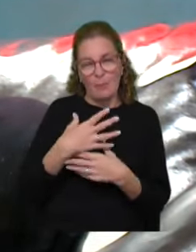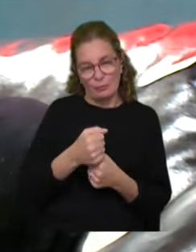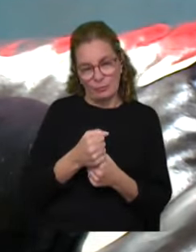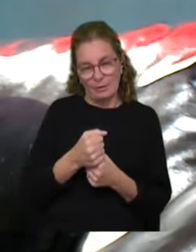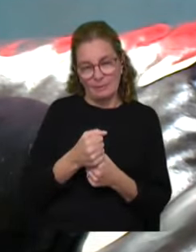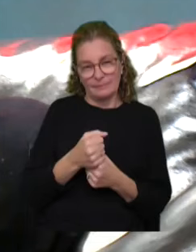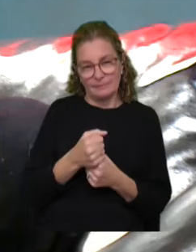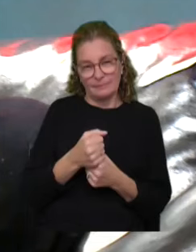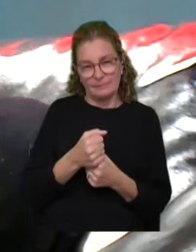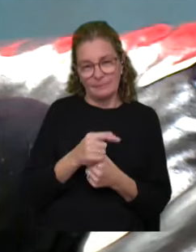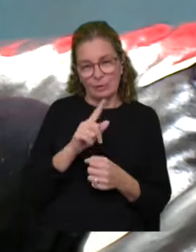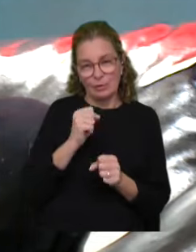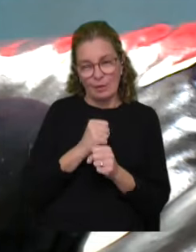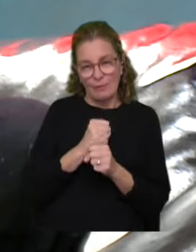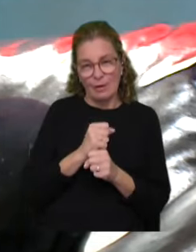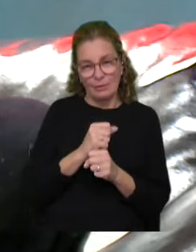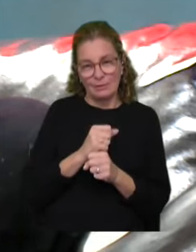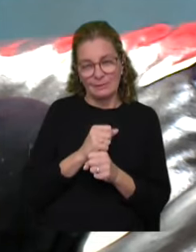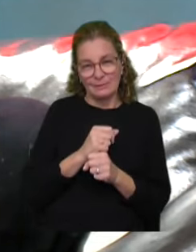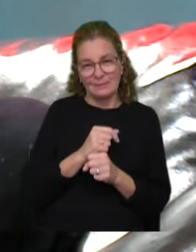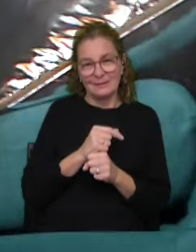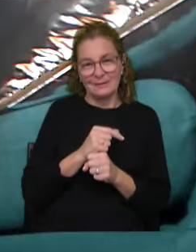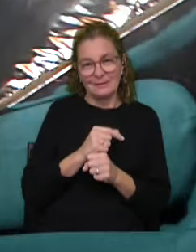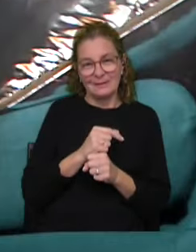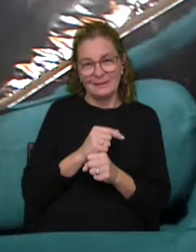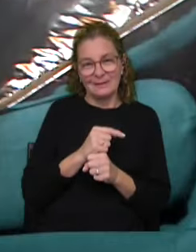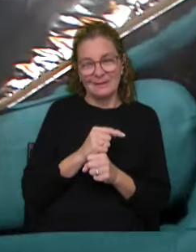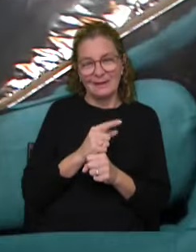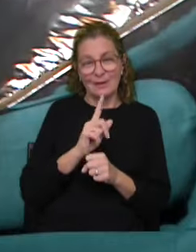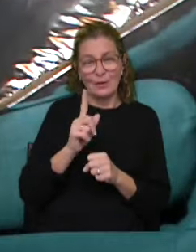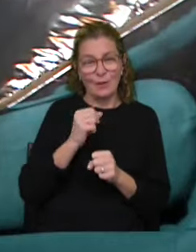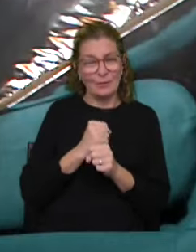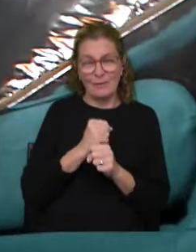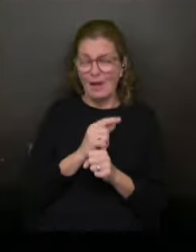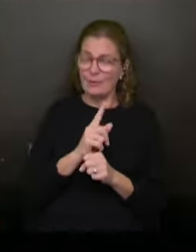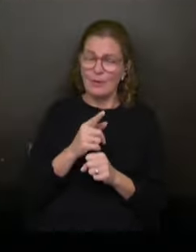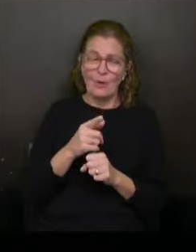Si no trabajo, no molesto. Sí. Casi siempre, ¿no? Hay veces que se vuelve.